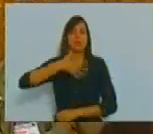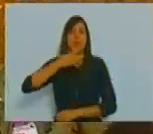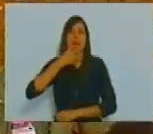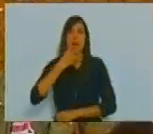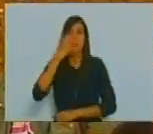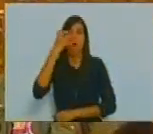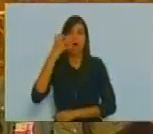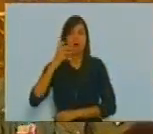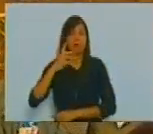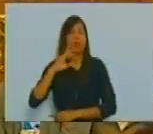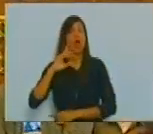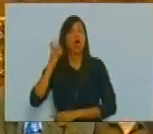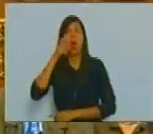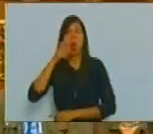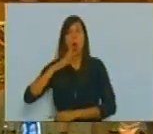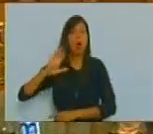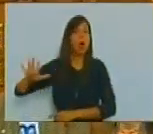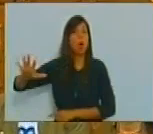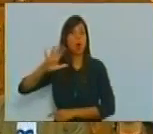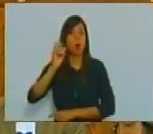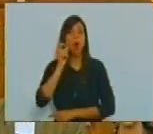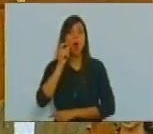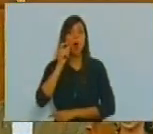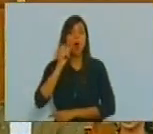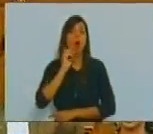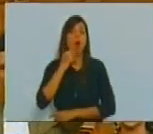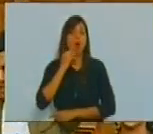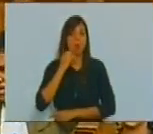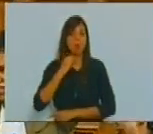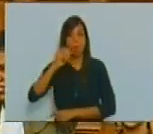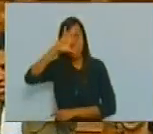Robert Serra y toda la juventud patriota. ¡Robert vive!